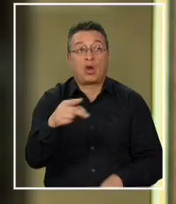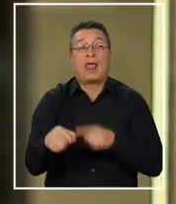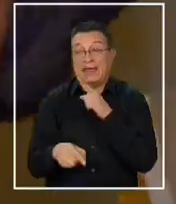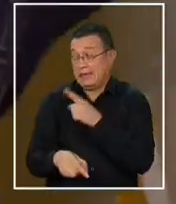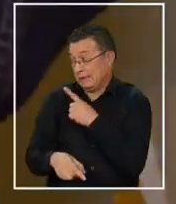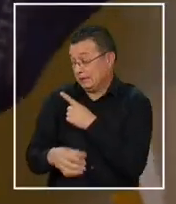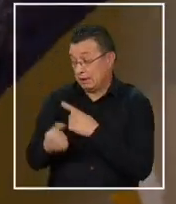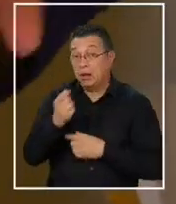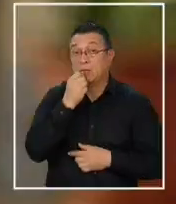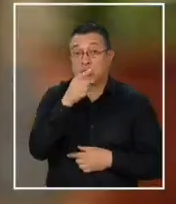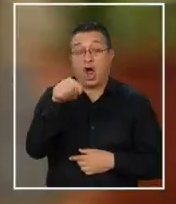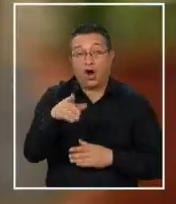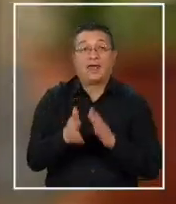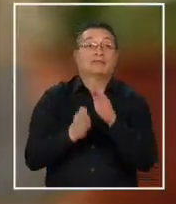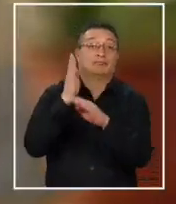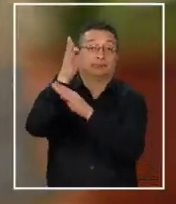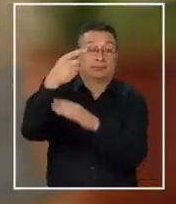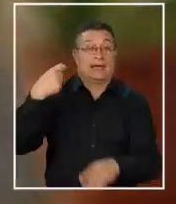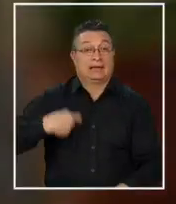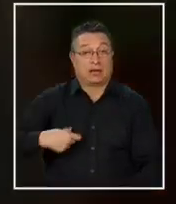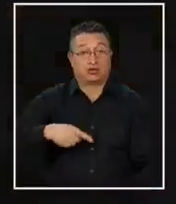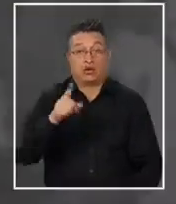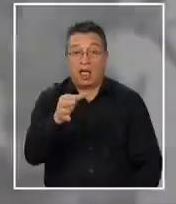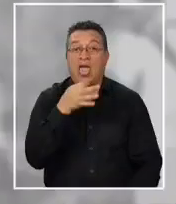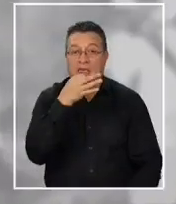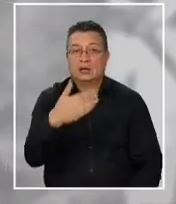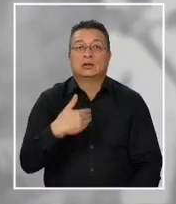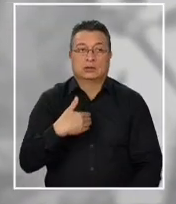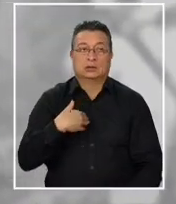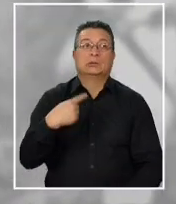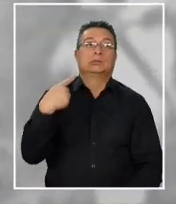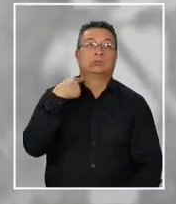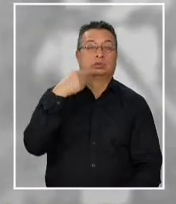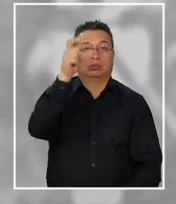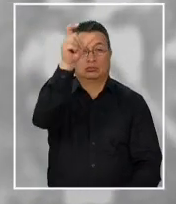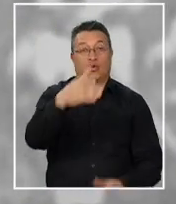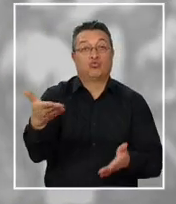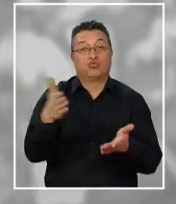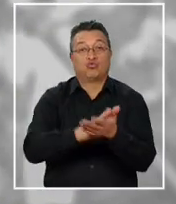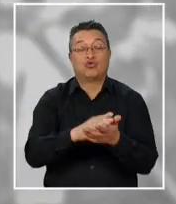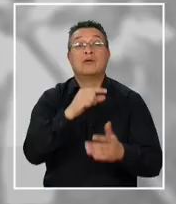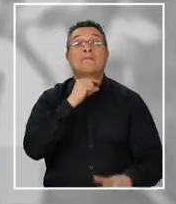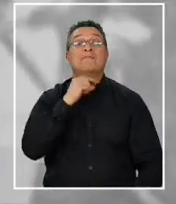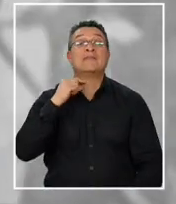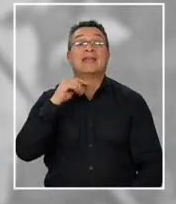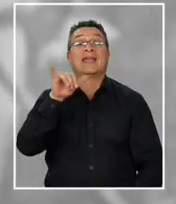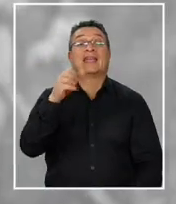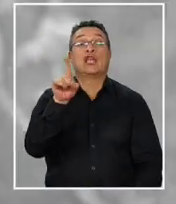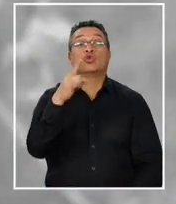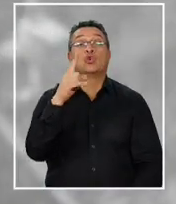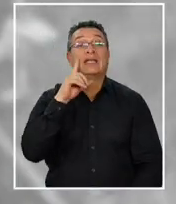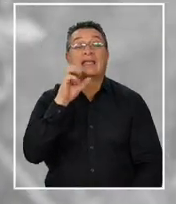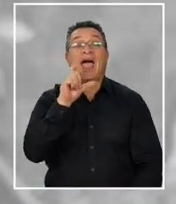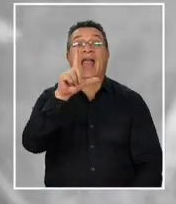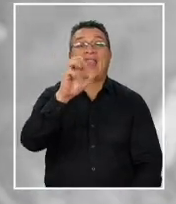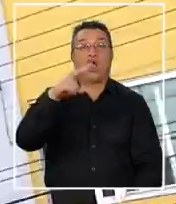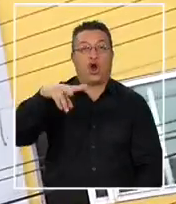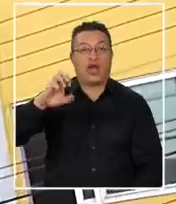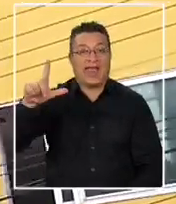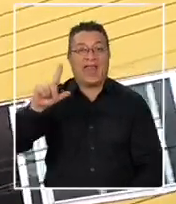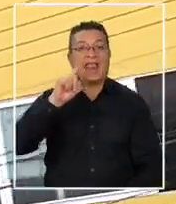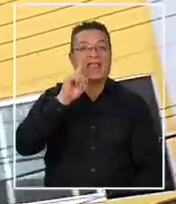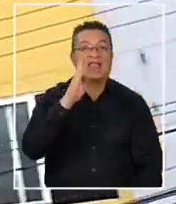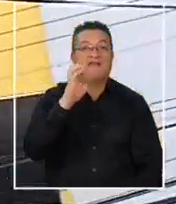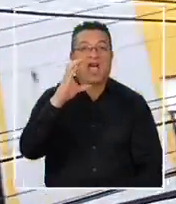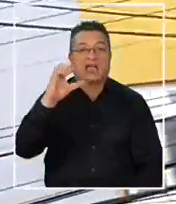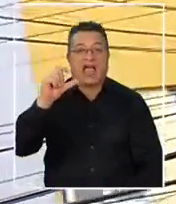hoy residente en Estados Unidos, denuncia haber sido víctima por parte del fallecido sacerdote jesuita Leonel Ibacache en el